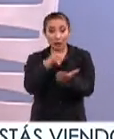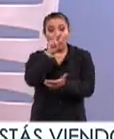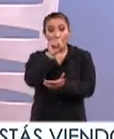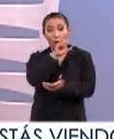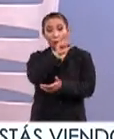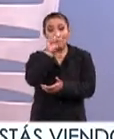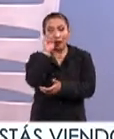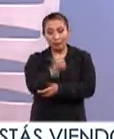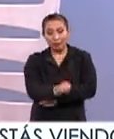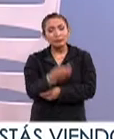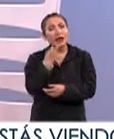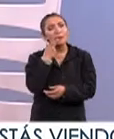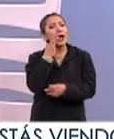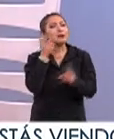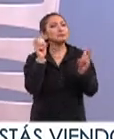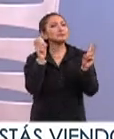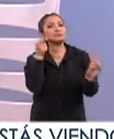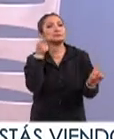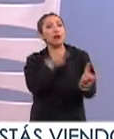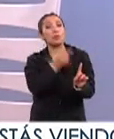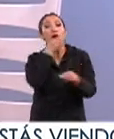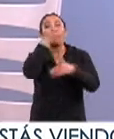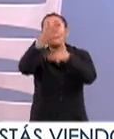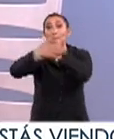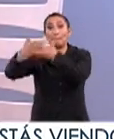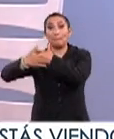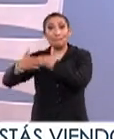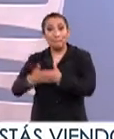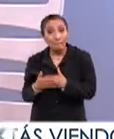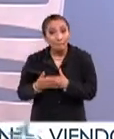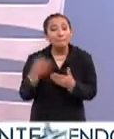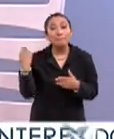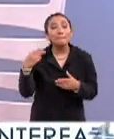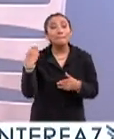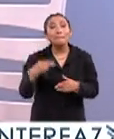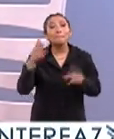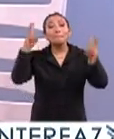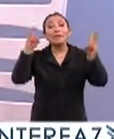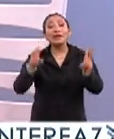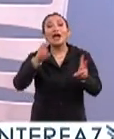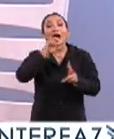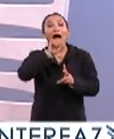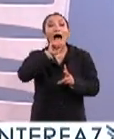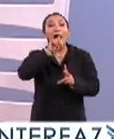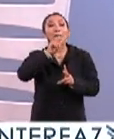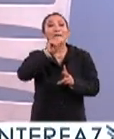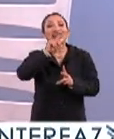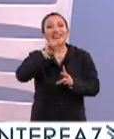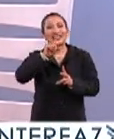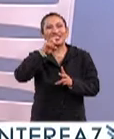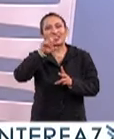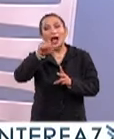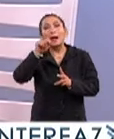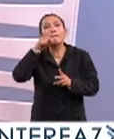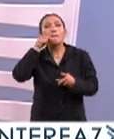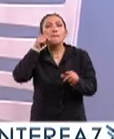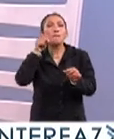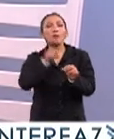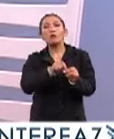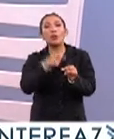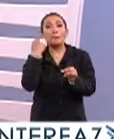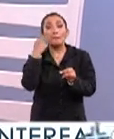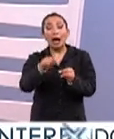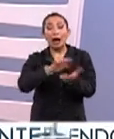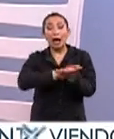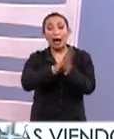de México. Y vamos a hablar de una convocatoria que se llama Partir del Punto, para renovar la